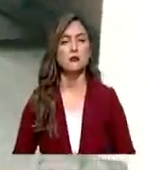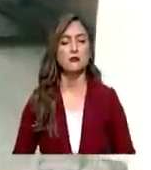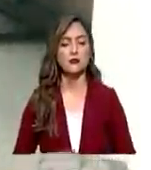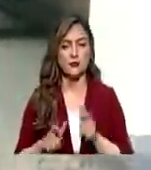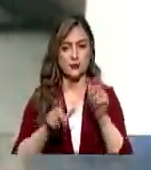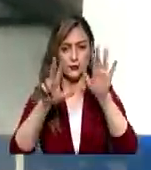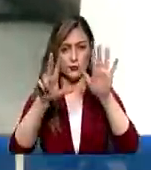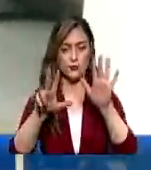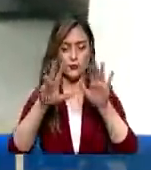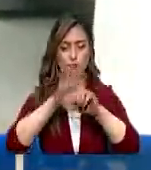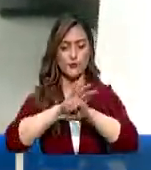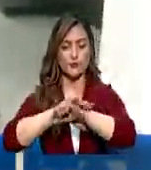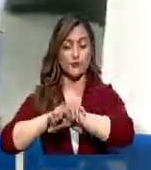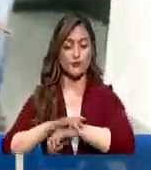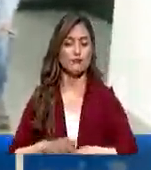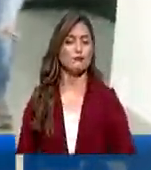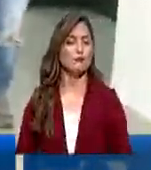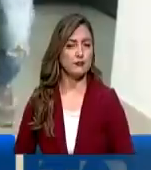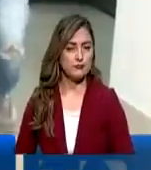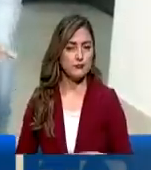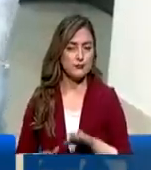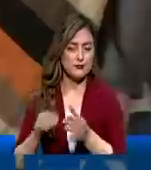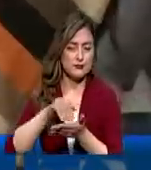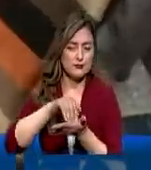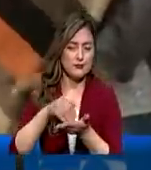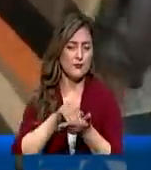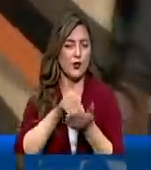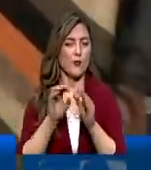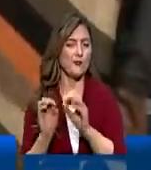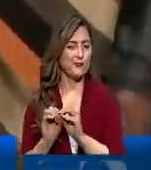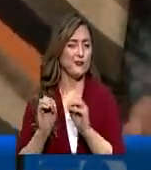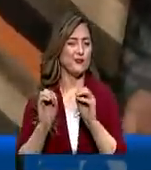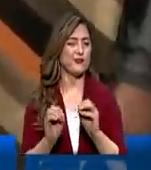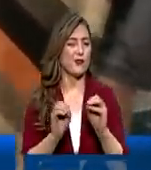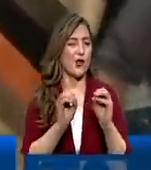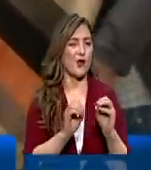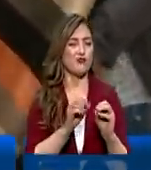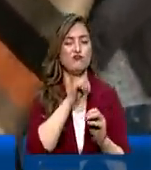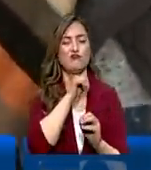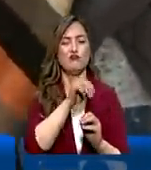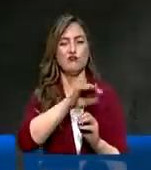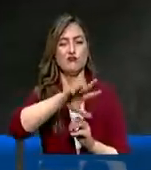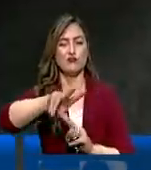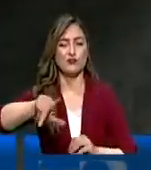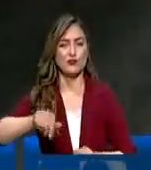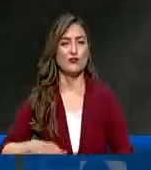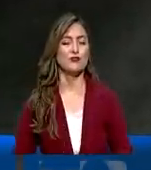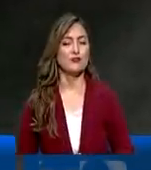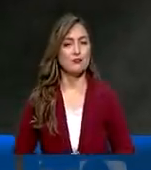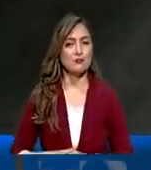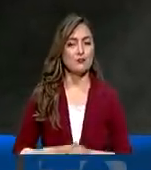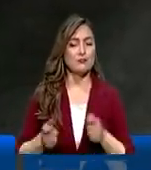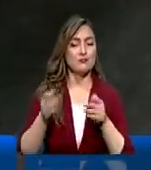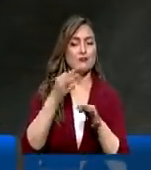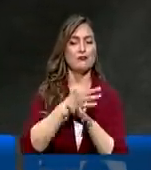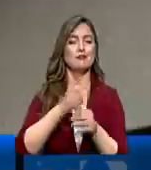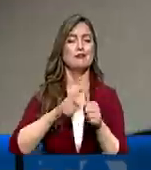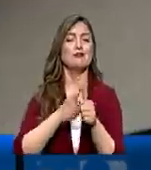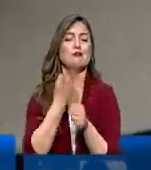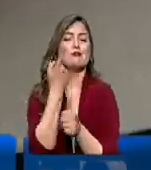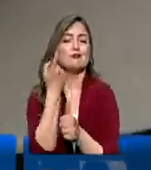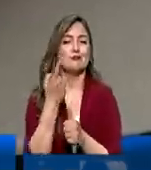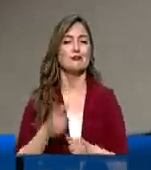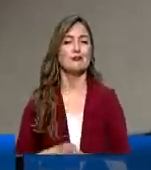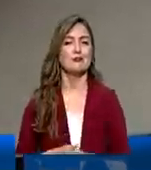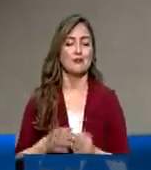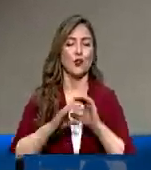8 personas fueron detenidas por ser presuntos miembros de una organización delictiva dedicada al robo. Ellos operaban principalmente en